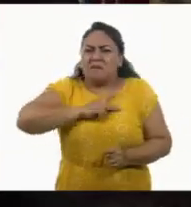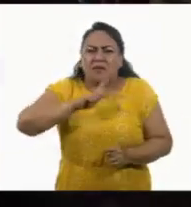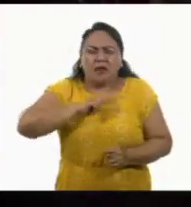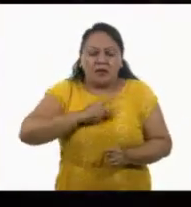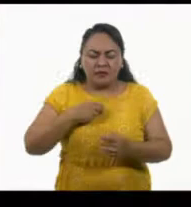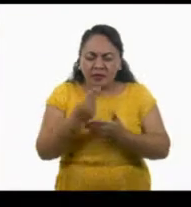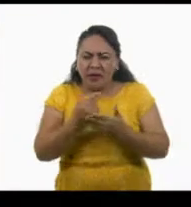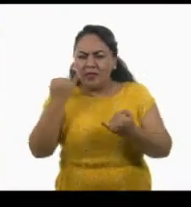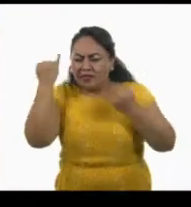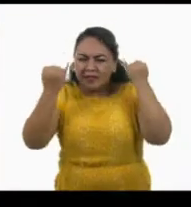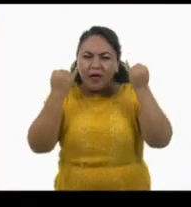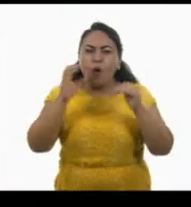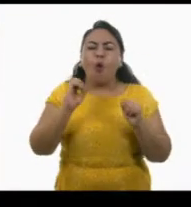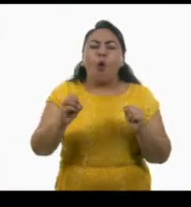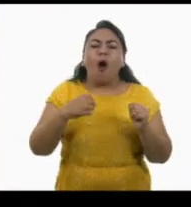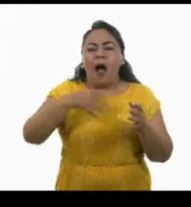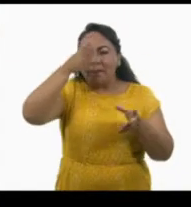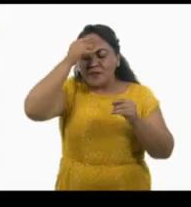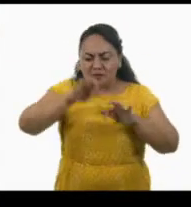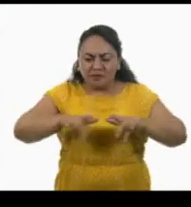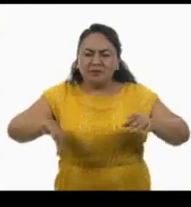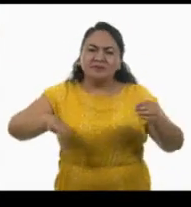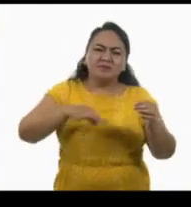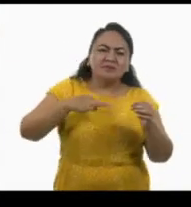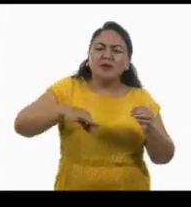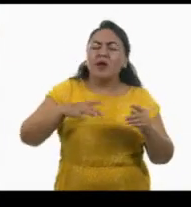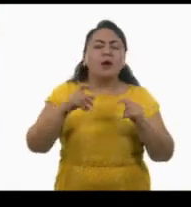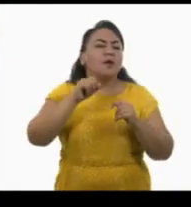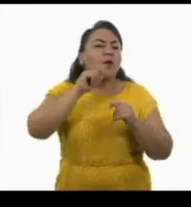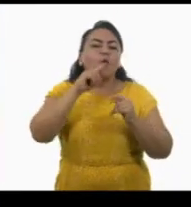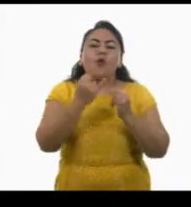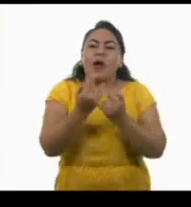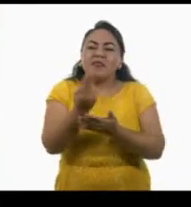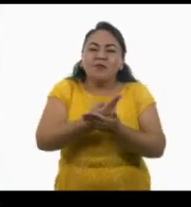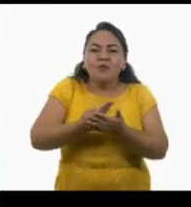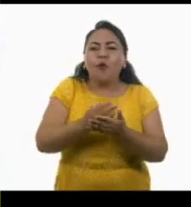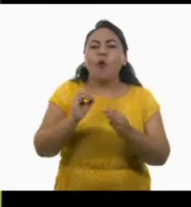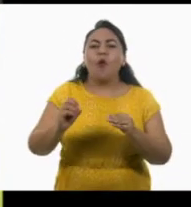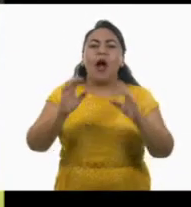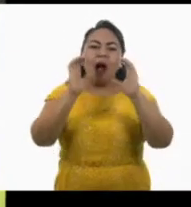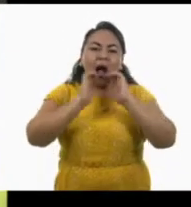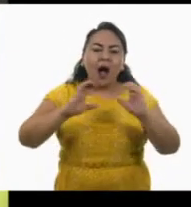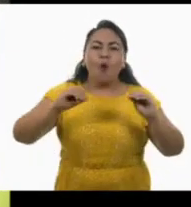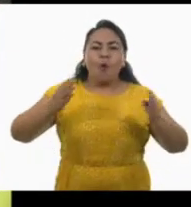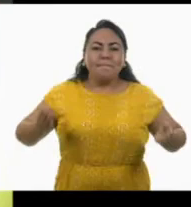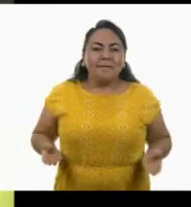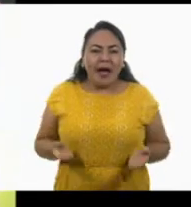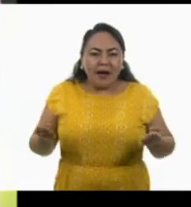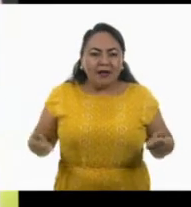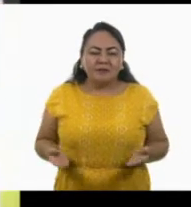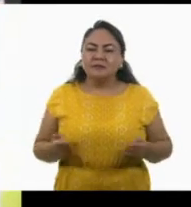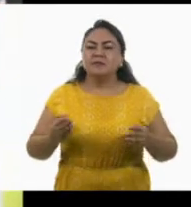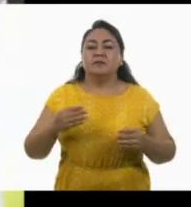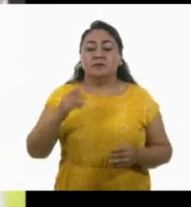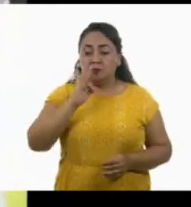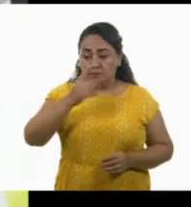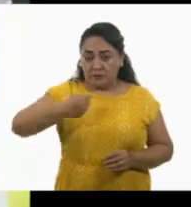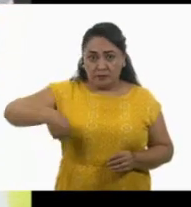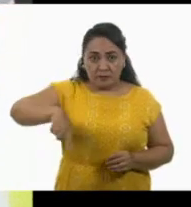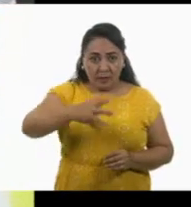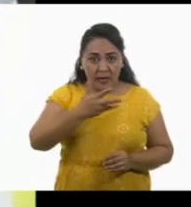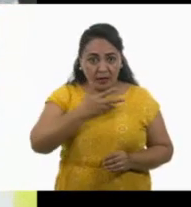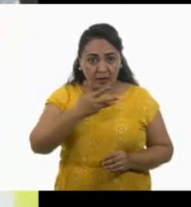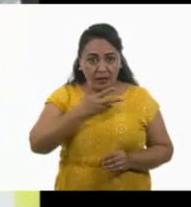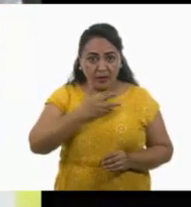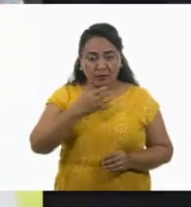que aprendemos a tocar un instrumento, lo mismo sucede con el dibujo, con el canto, con la danza. Si nosotros tenemos una